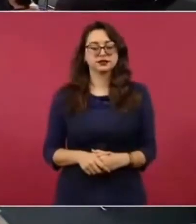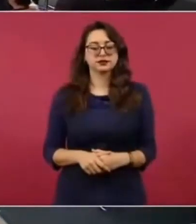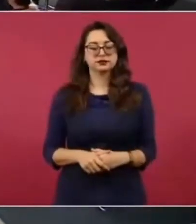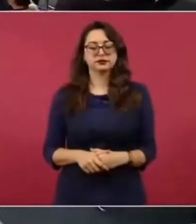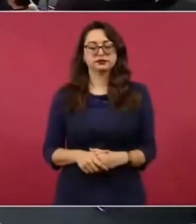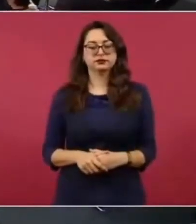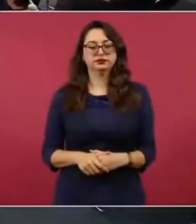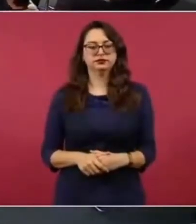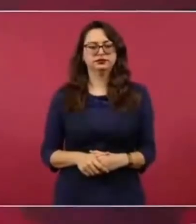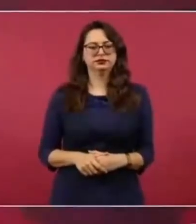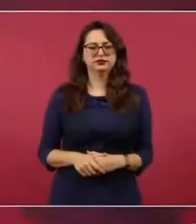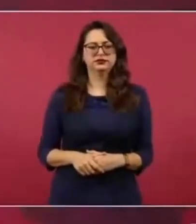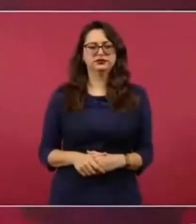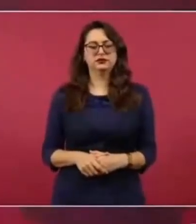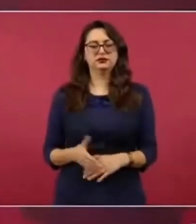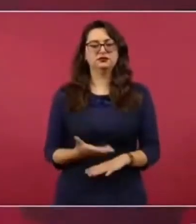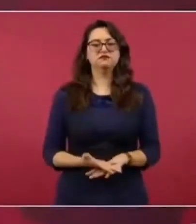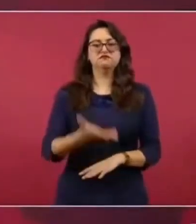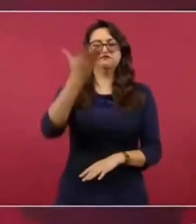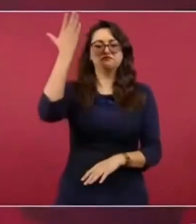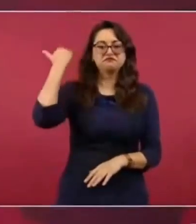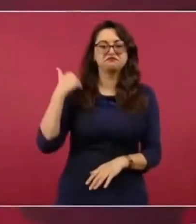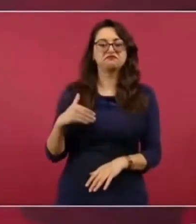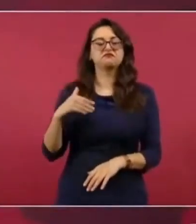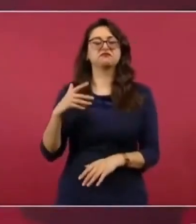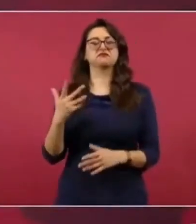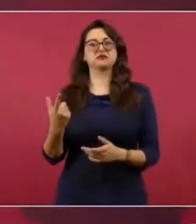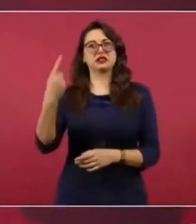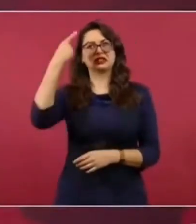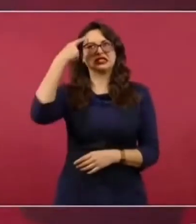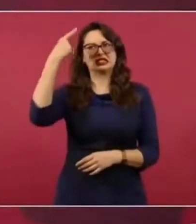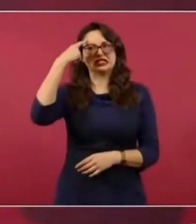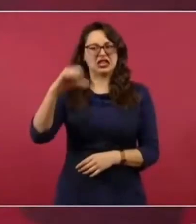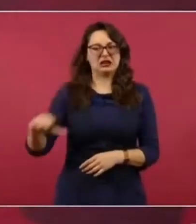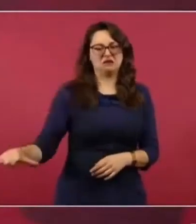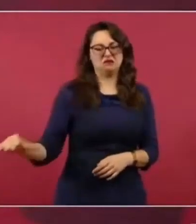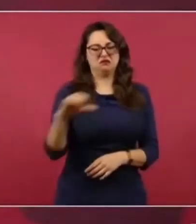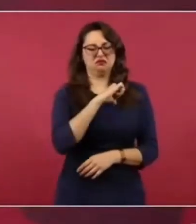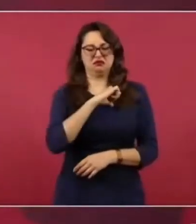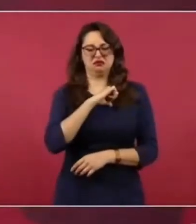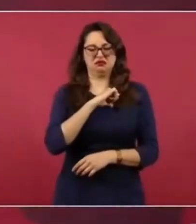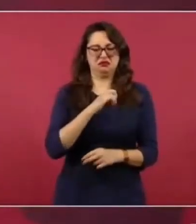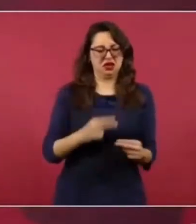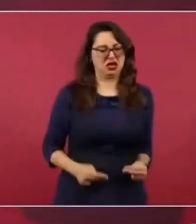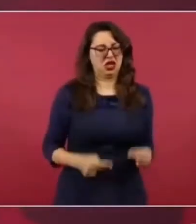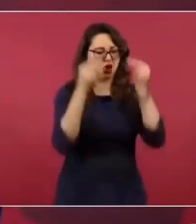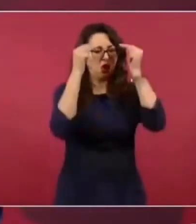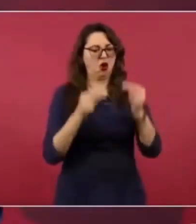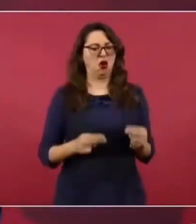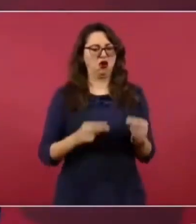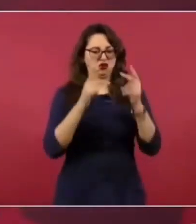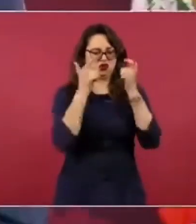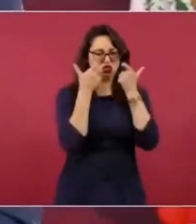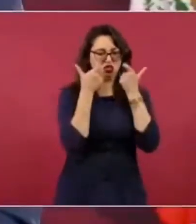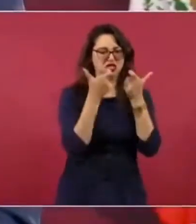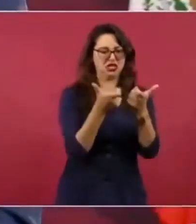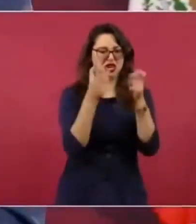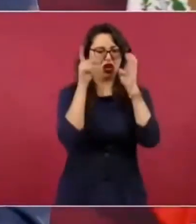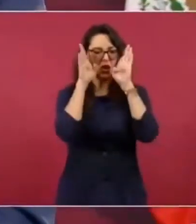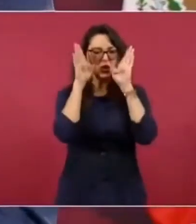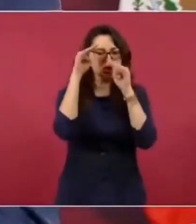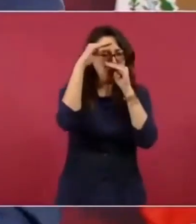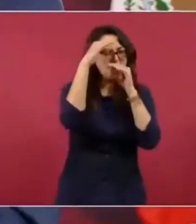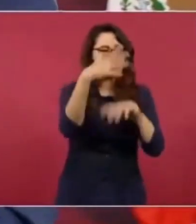Nada que ver con el pensamiento neoliberal o neoporfirista, conservador,